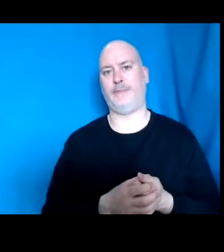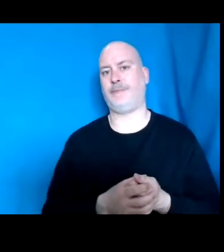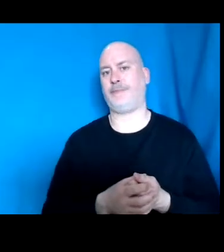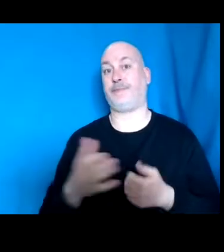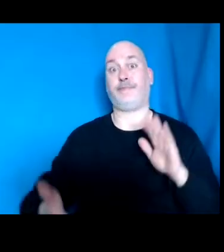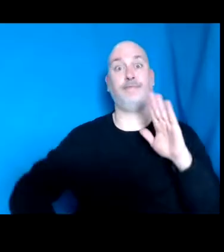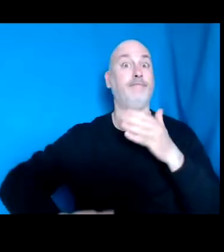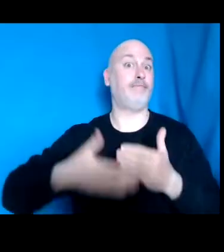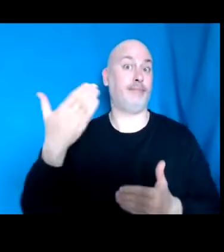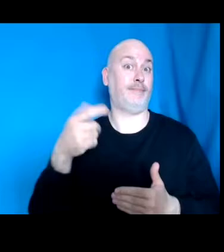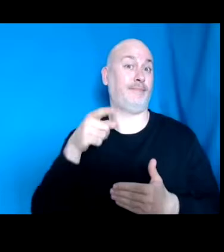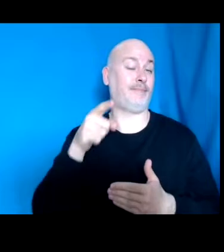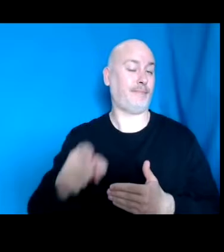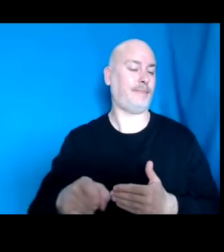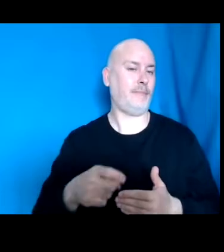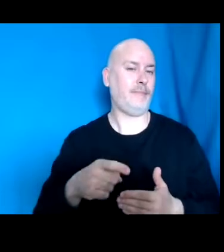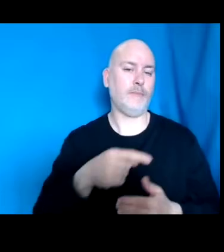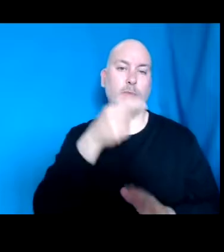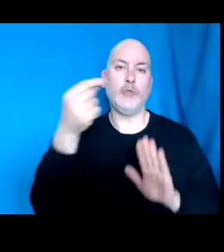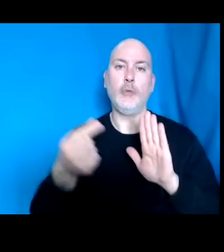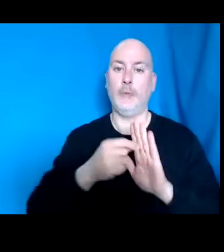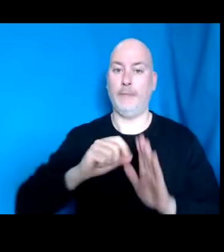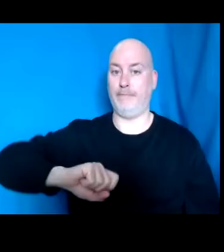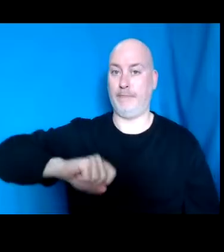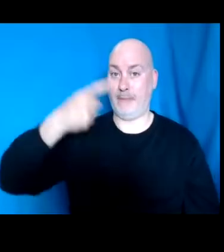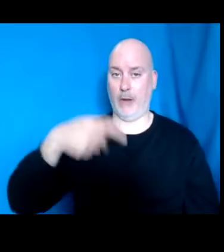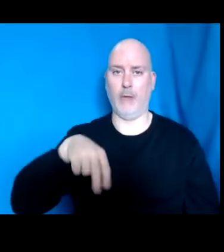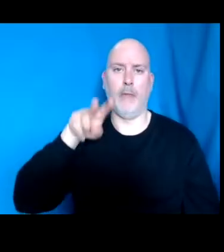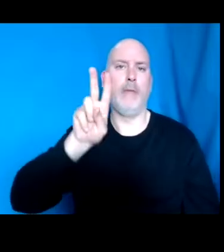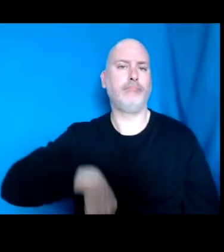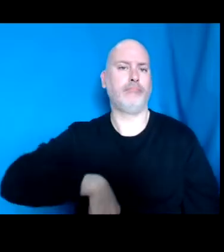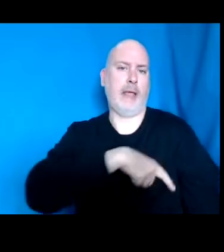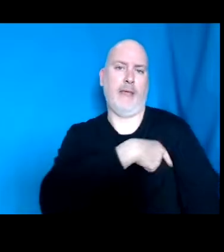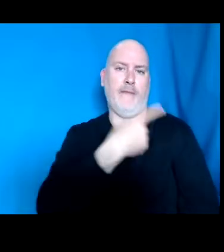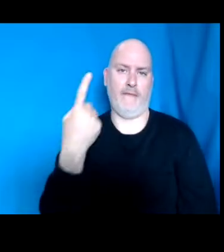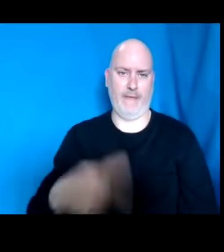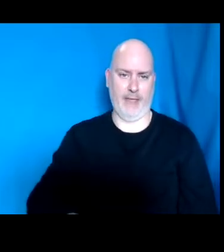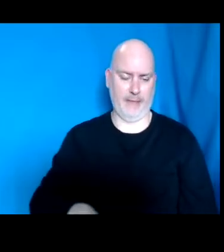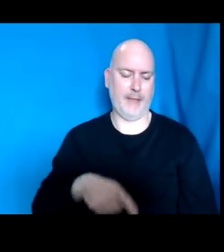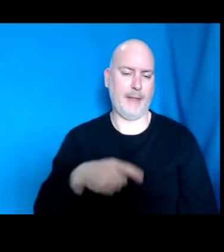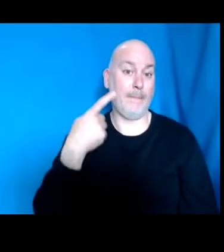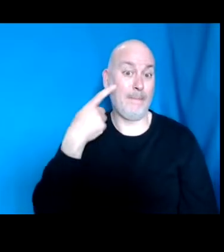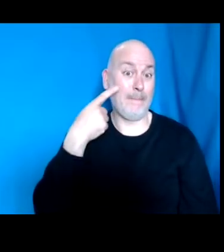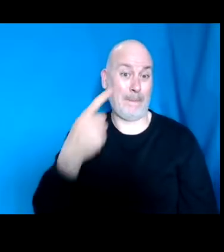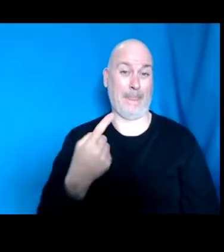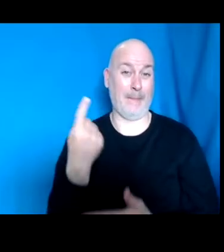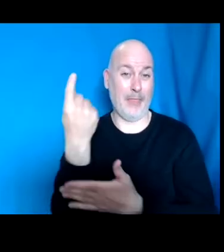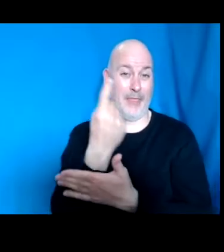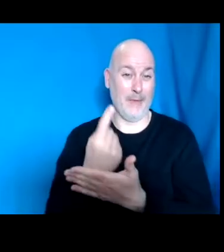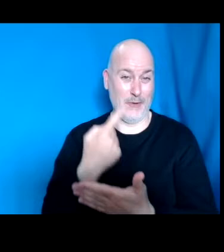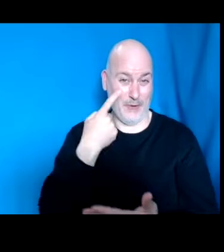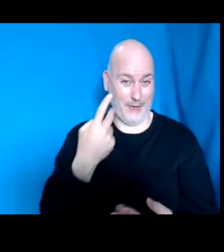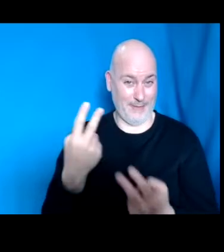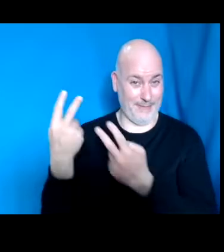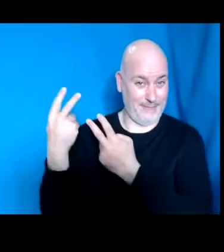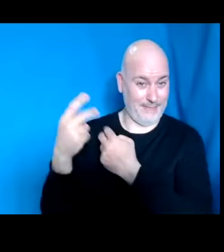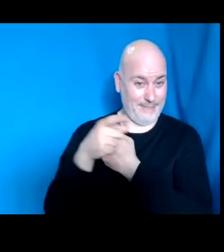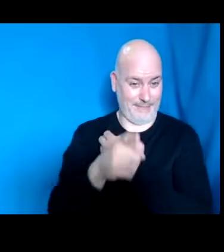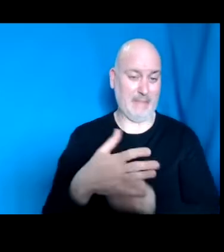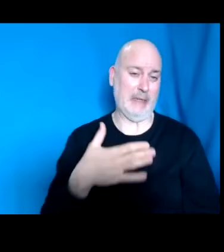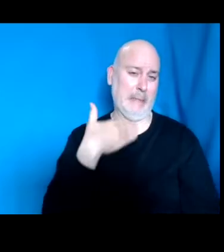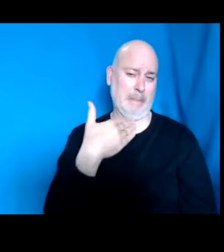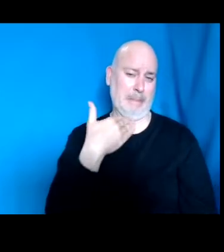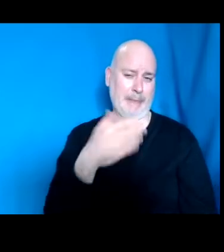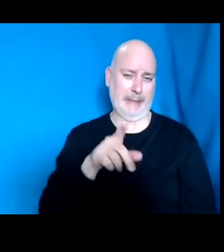Respecto al primer punto que queremos tratar, que es la fiebre, como ya veis aquí en este dibujo y como ya sabéis también,